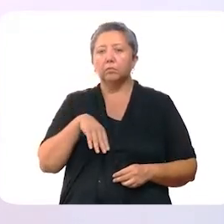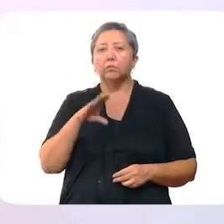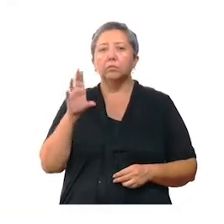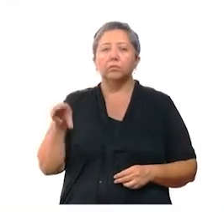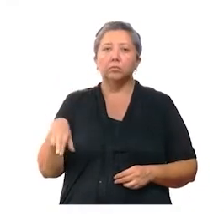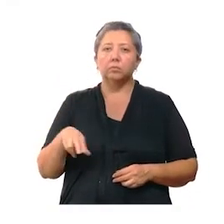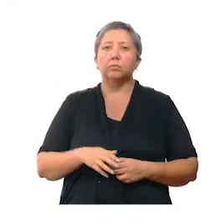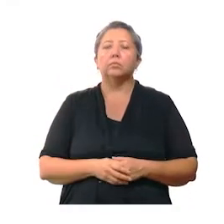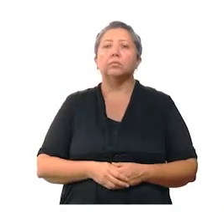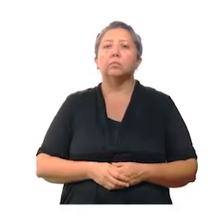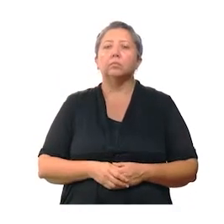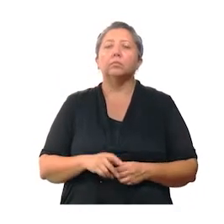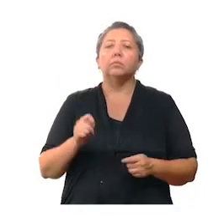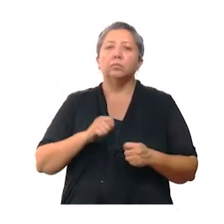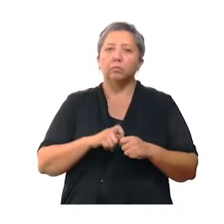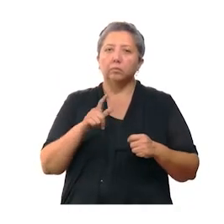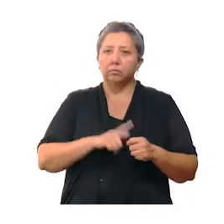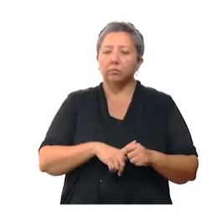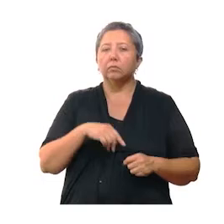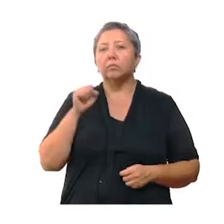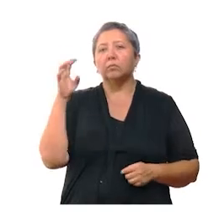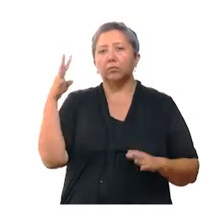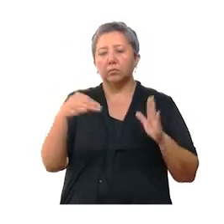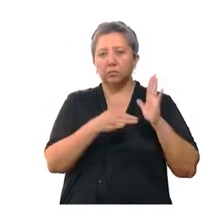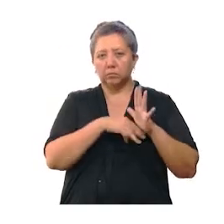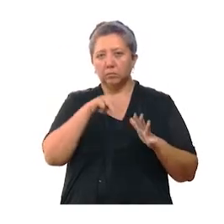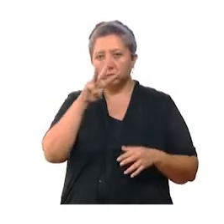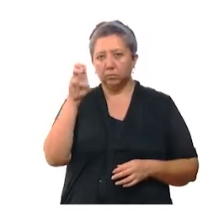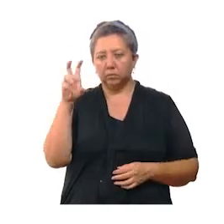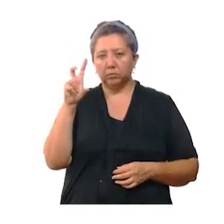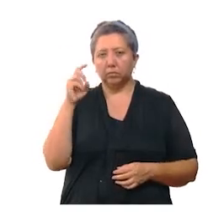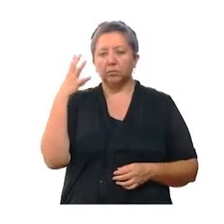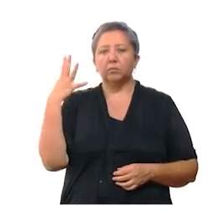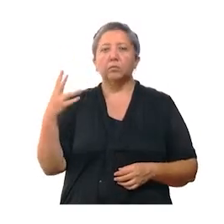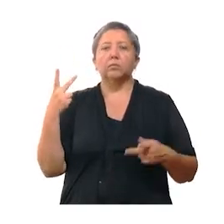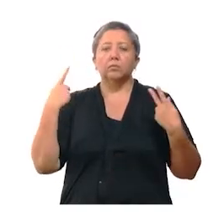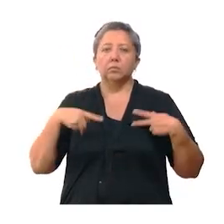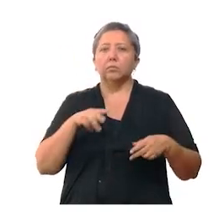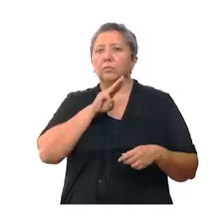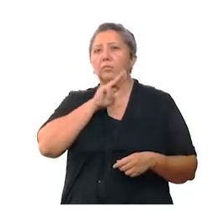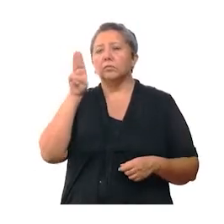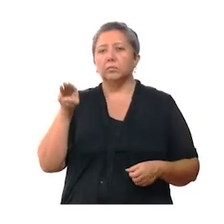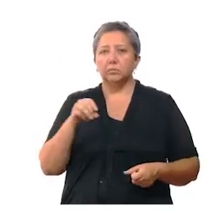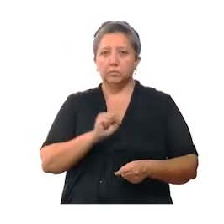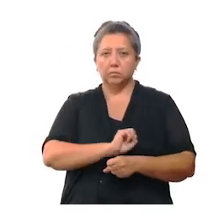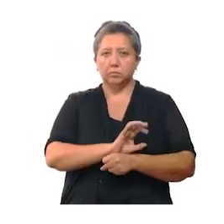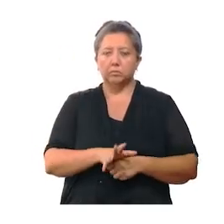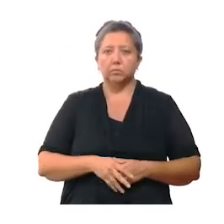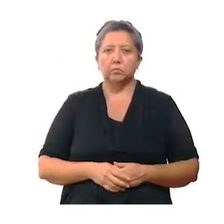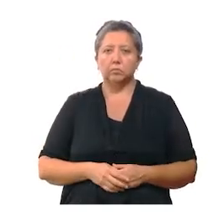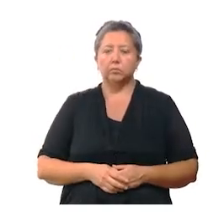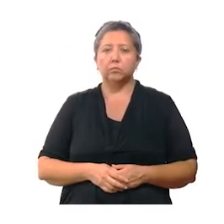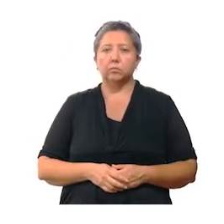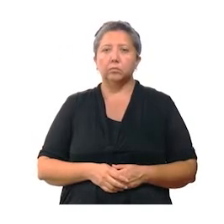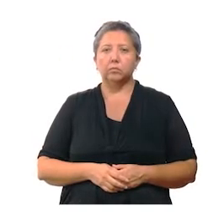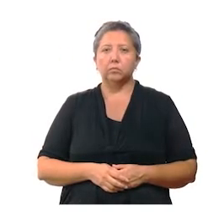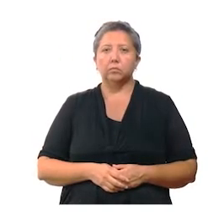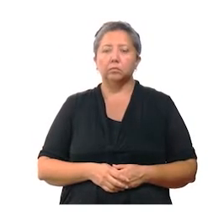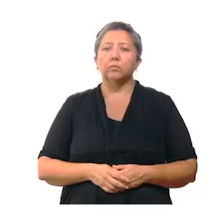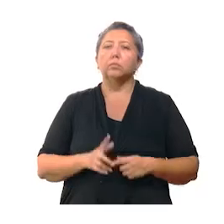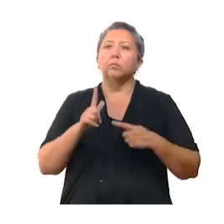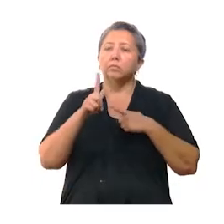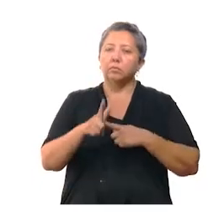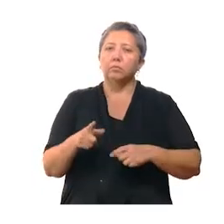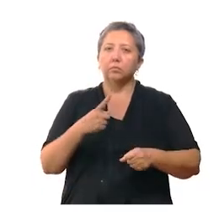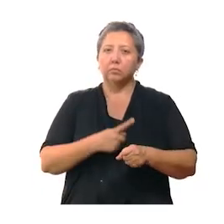Roo. En total, son 4.334 las personas fallecidas a causa del coronavirus. De